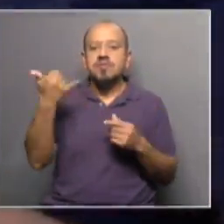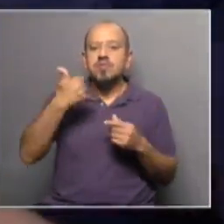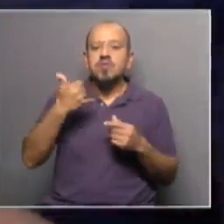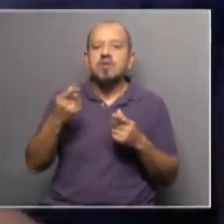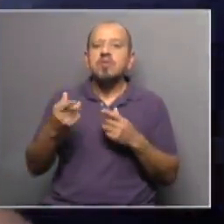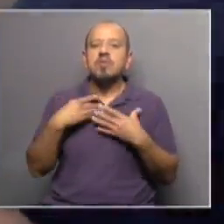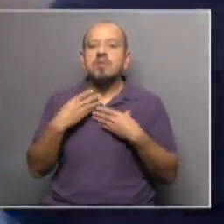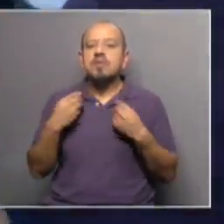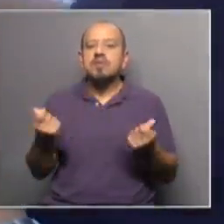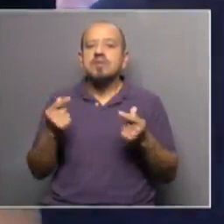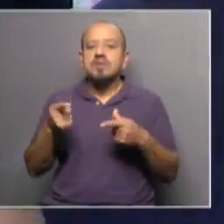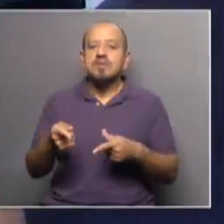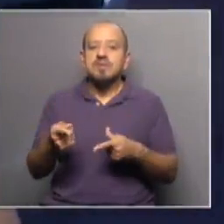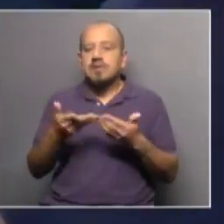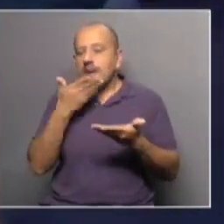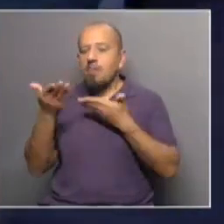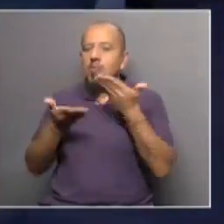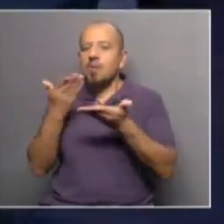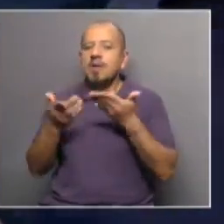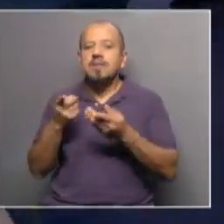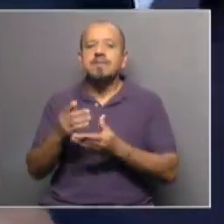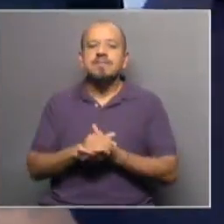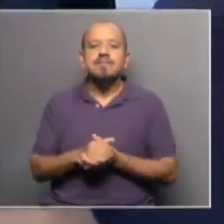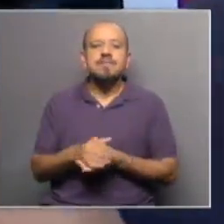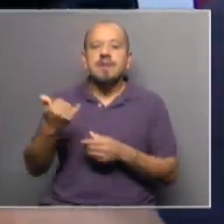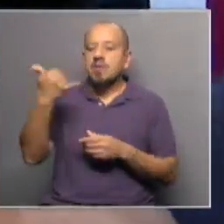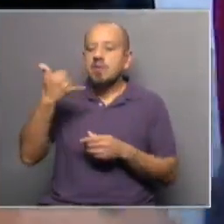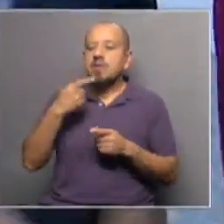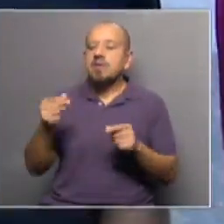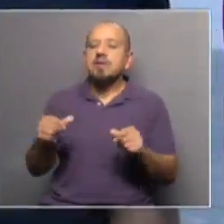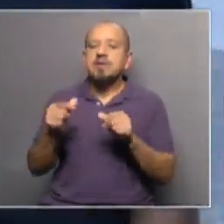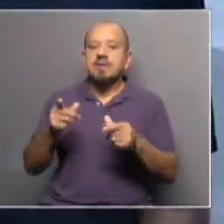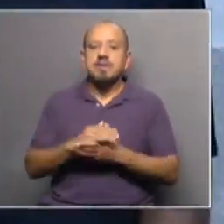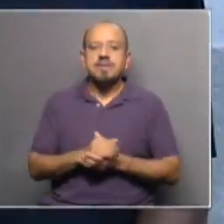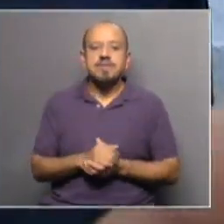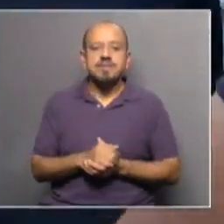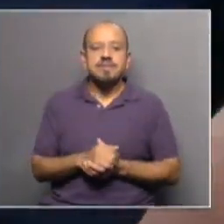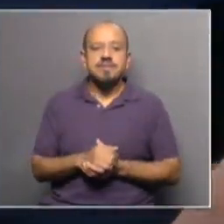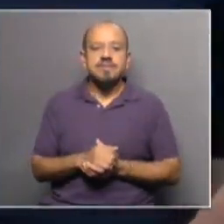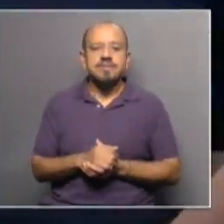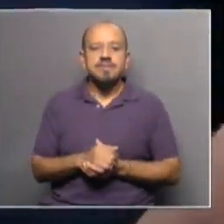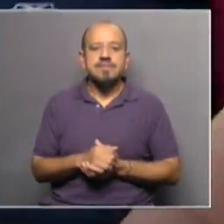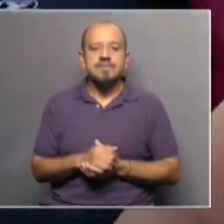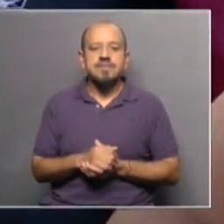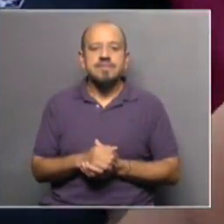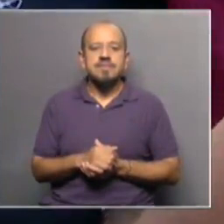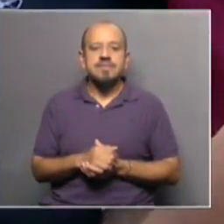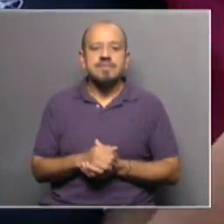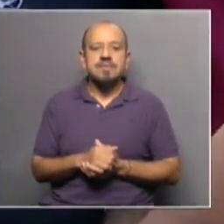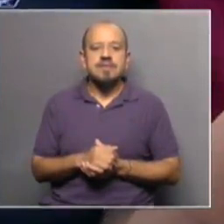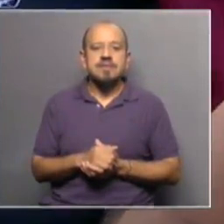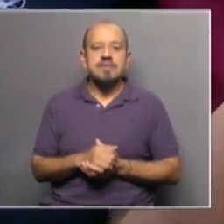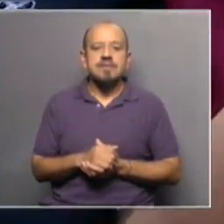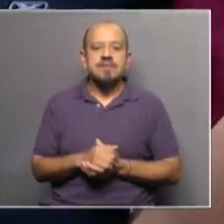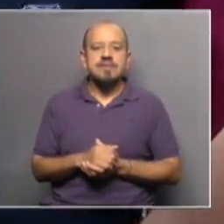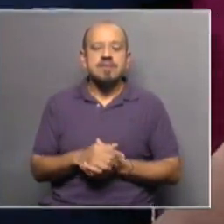te sentís de estar acá, de ser integrante de esta murga. Y contanos qué es lo que han hecho durante todo el año. Orgulloso de estar en